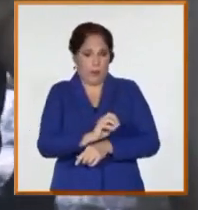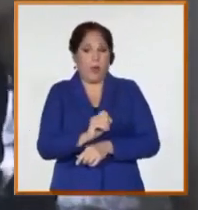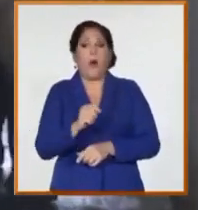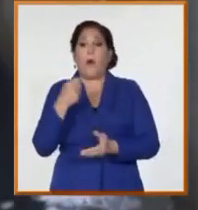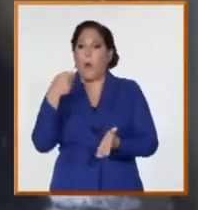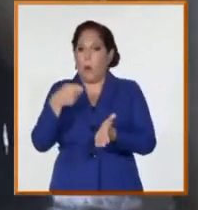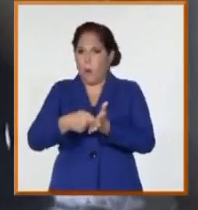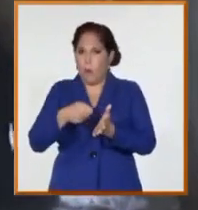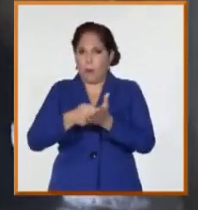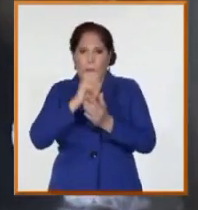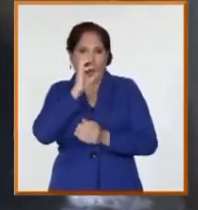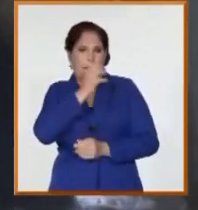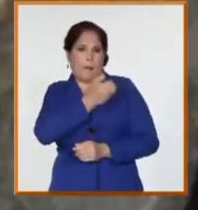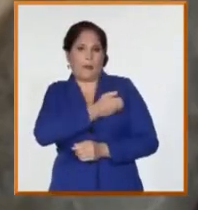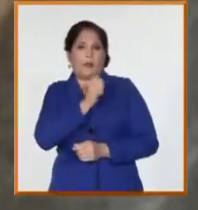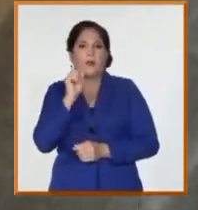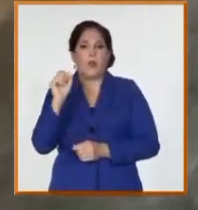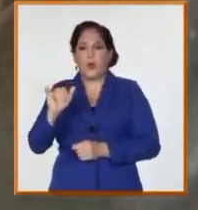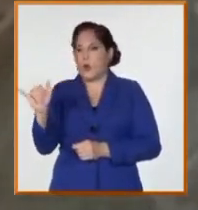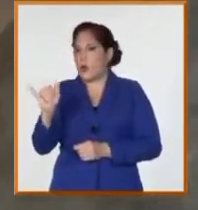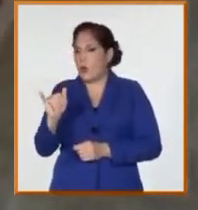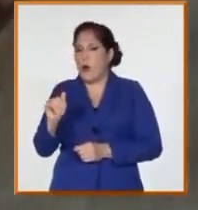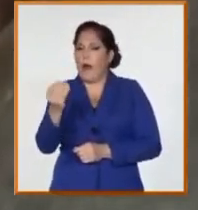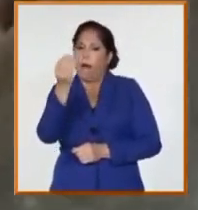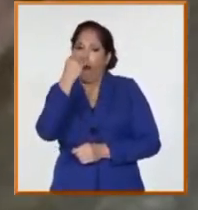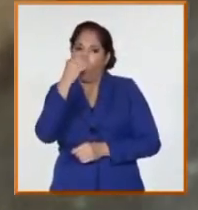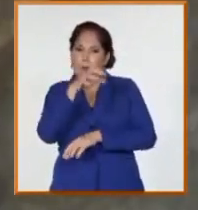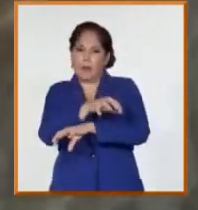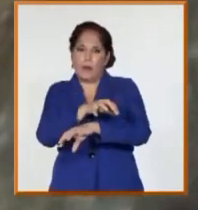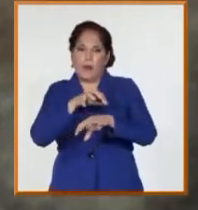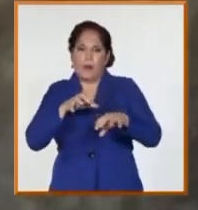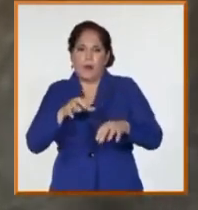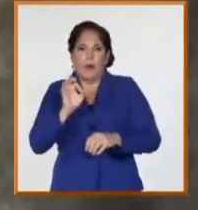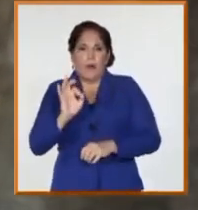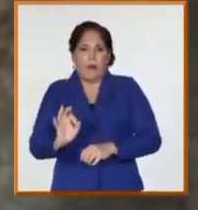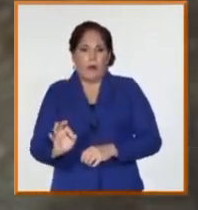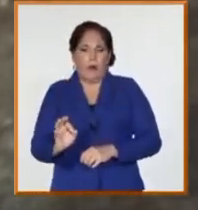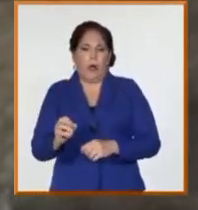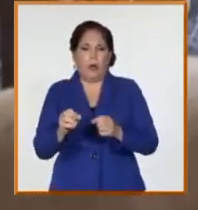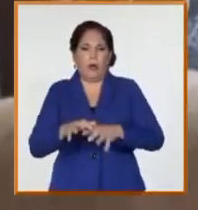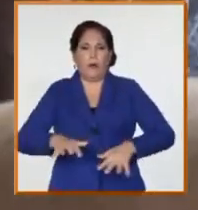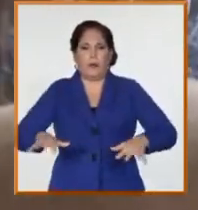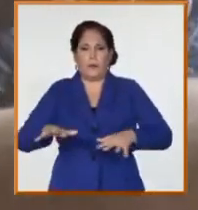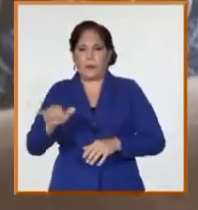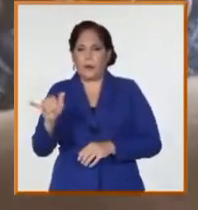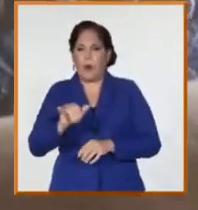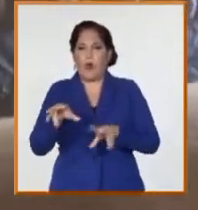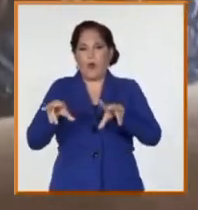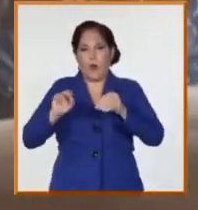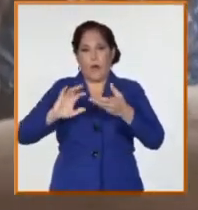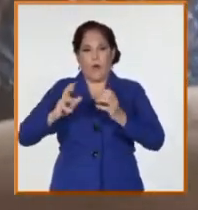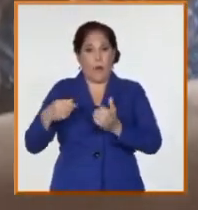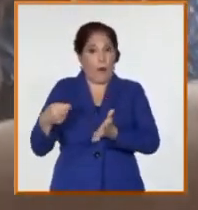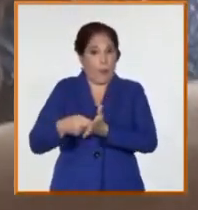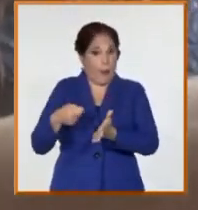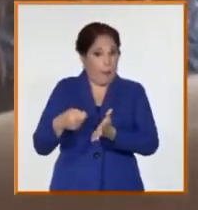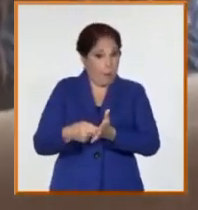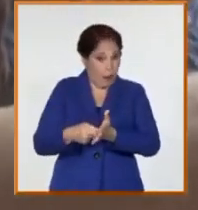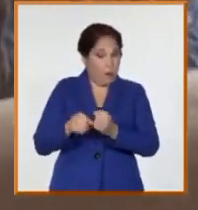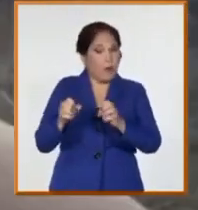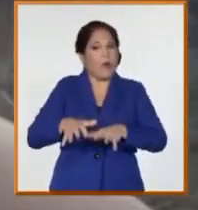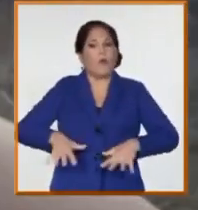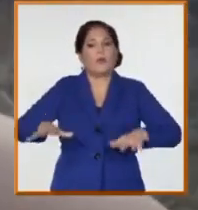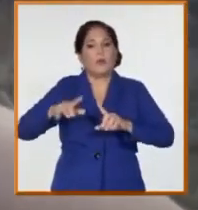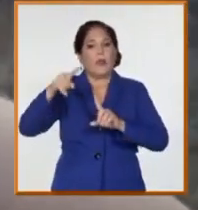cerdos como para la adquisición de alimento animal por lo que el sistema se torna complejo ante la panorámica de las nuevas pasarelas de pago y las condiciones